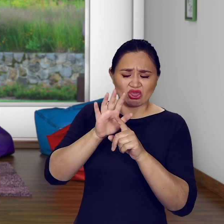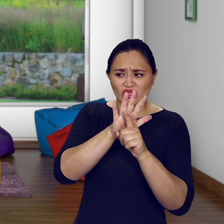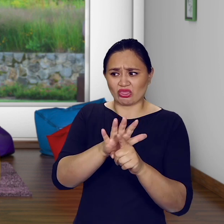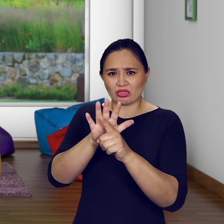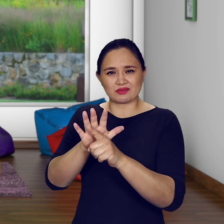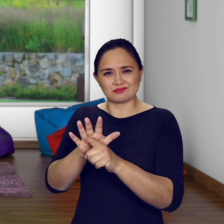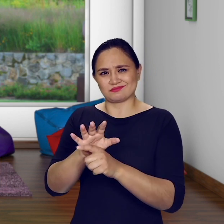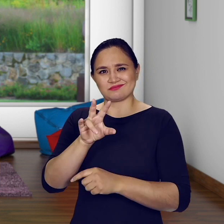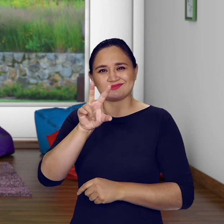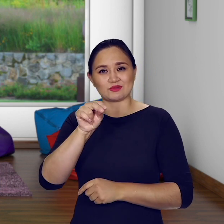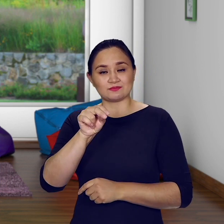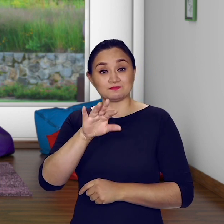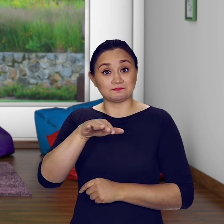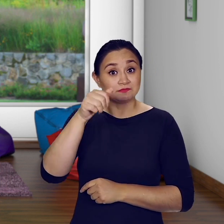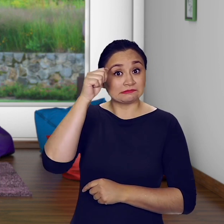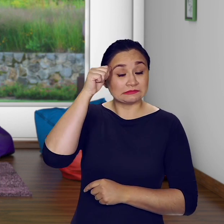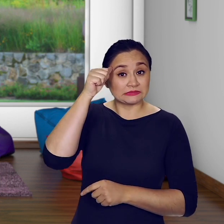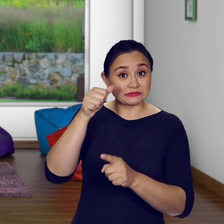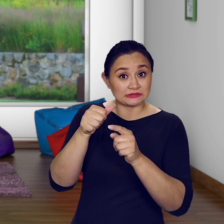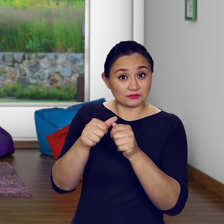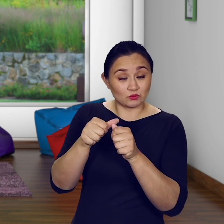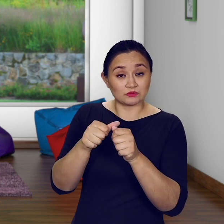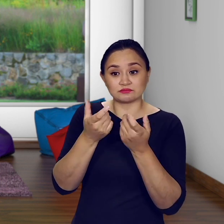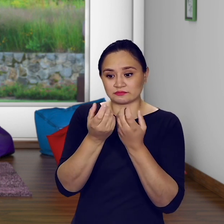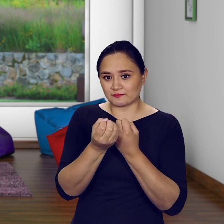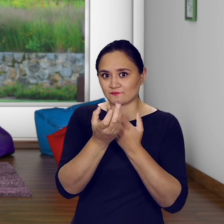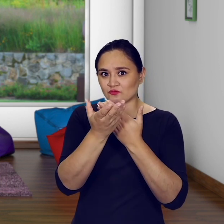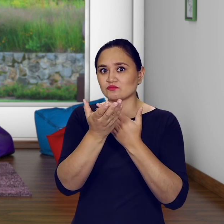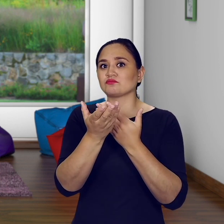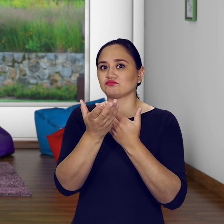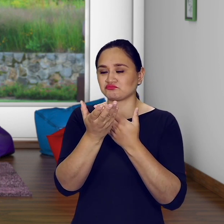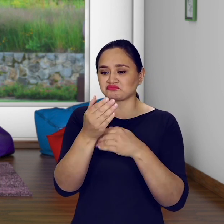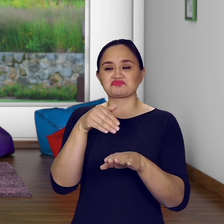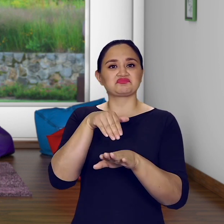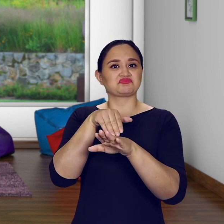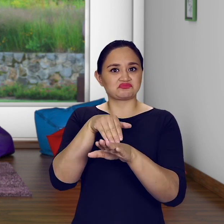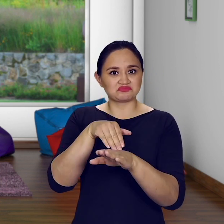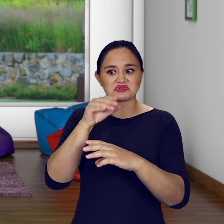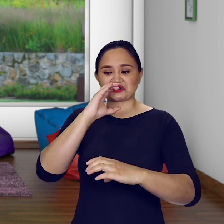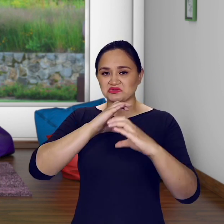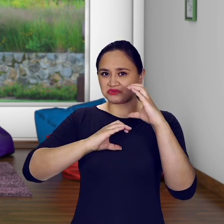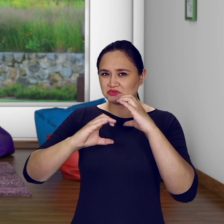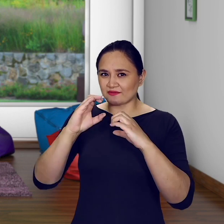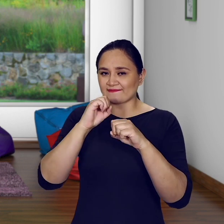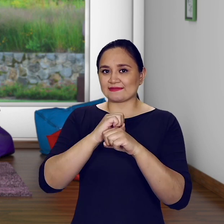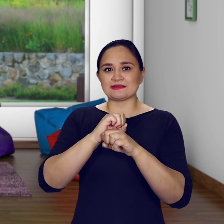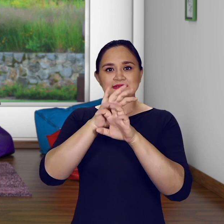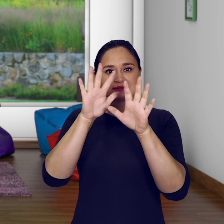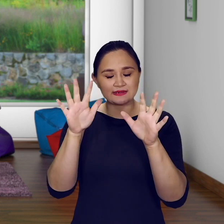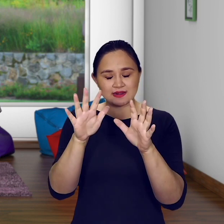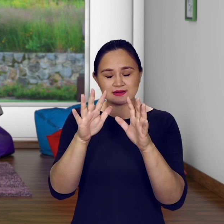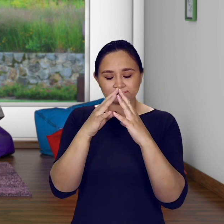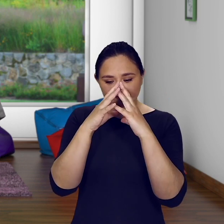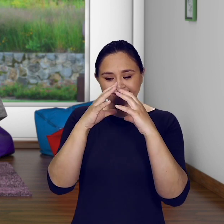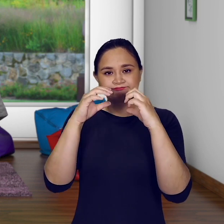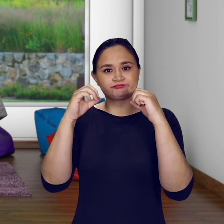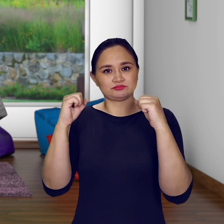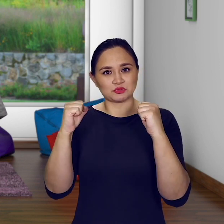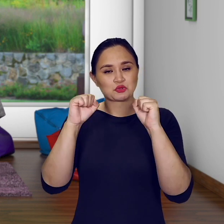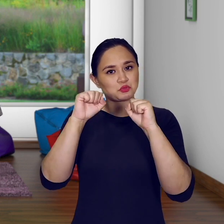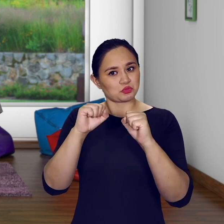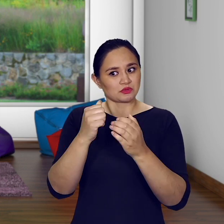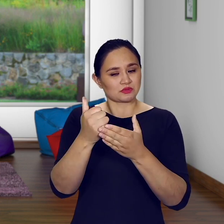ni discriminación. Recuerda que tener información basada en evidencia científica que sea clara,